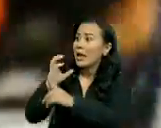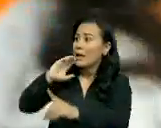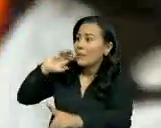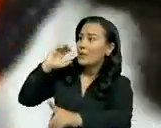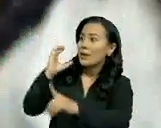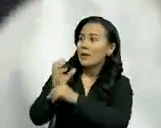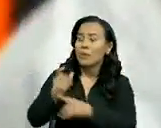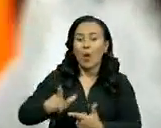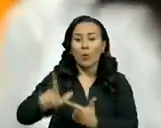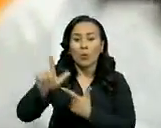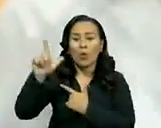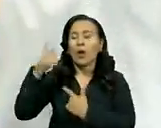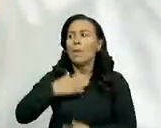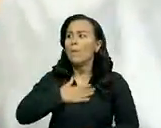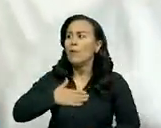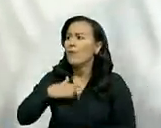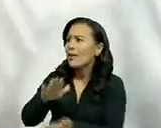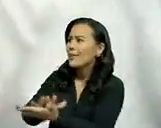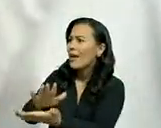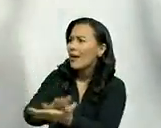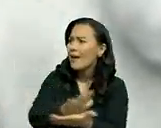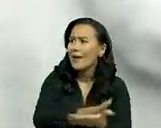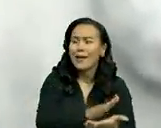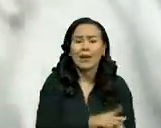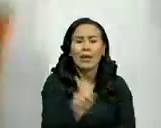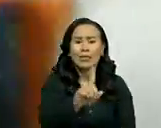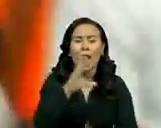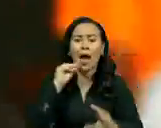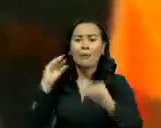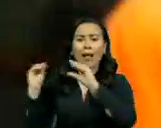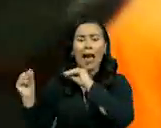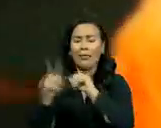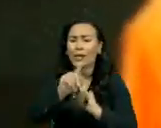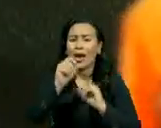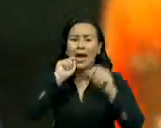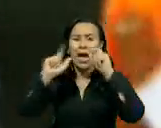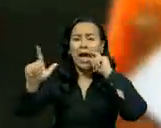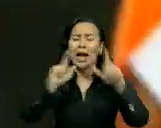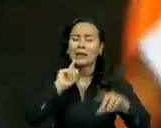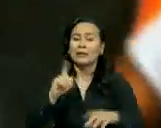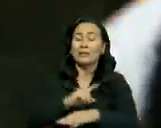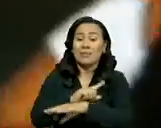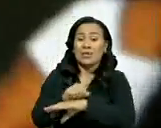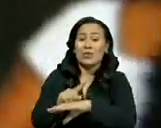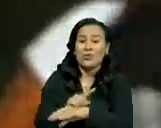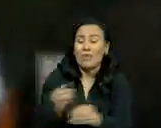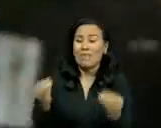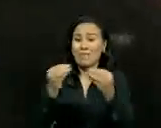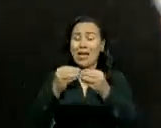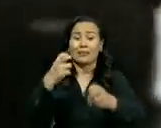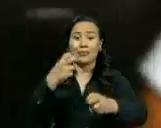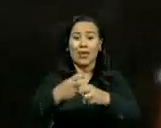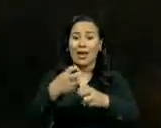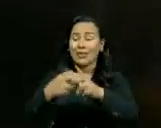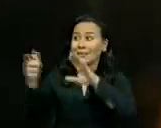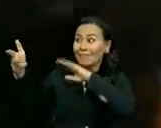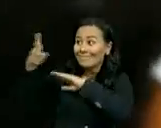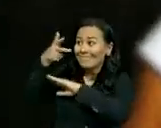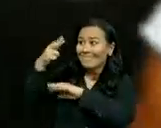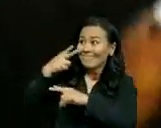Los guardias pidieron que se calmaran, pero la situación se tornó violenta con el pasar de los minutos.